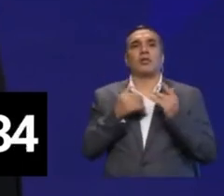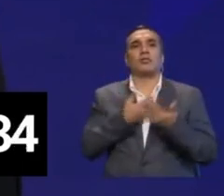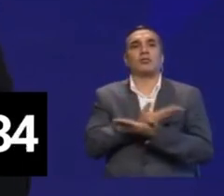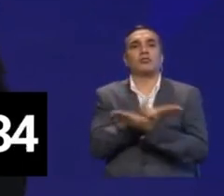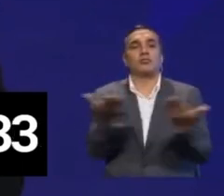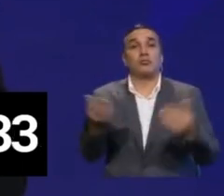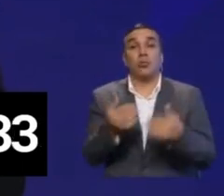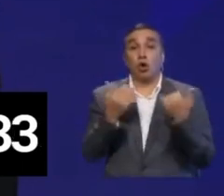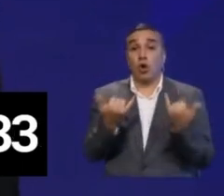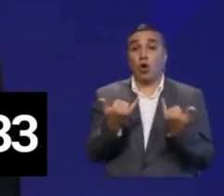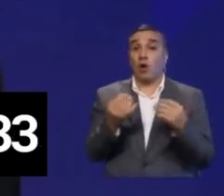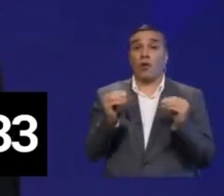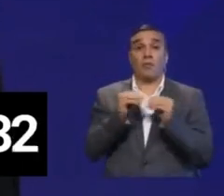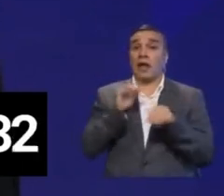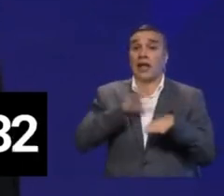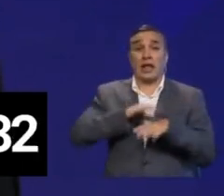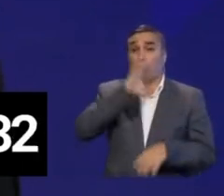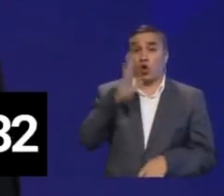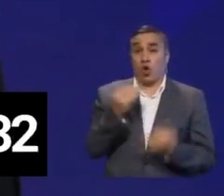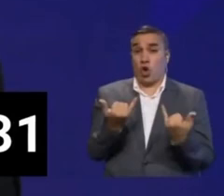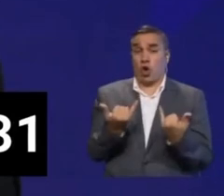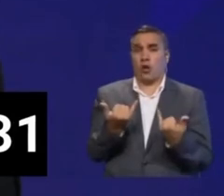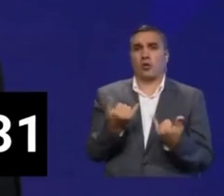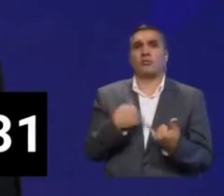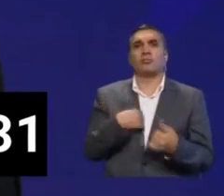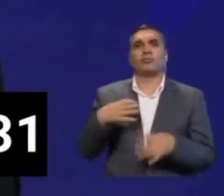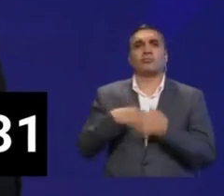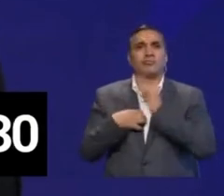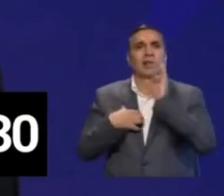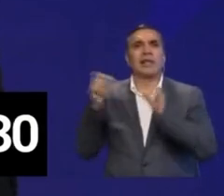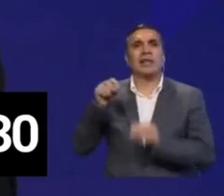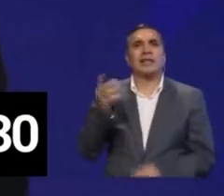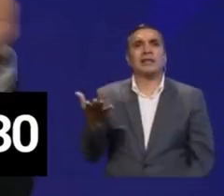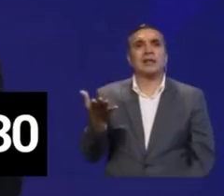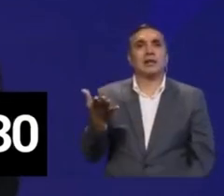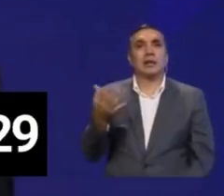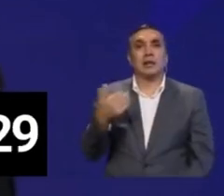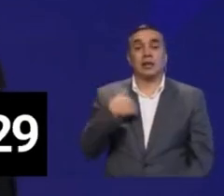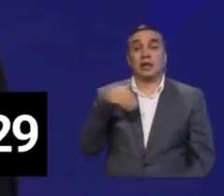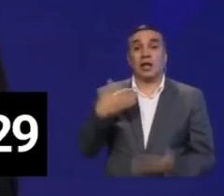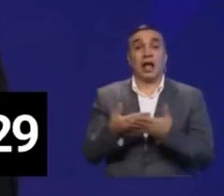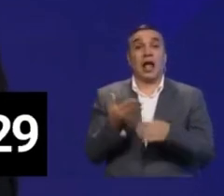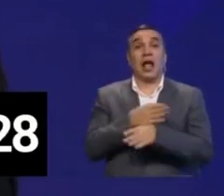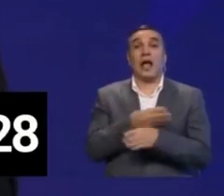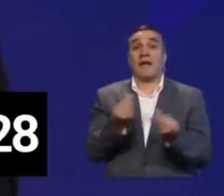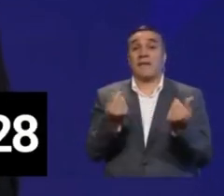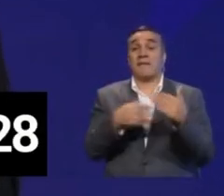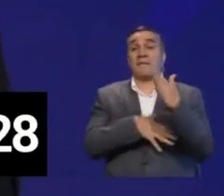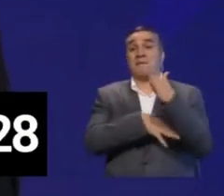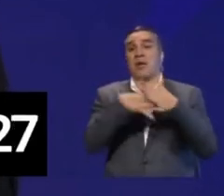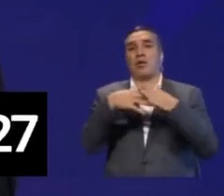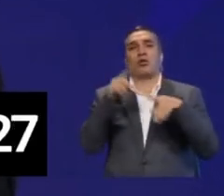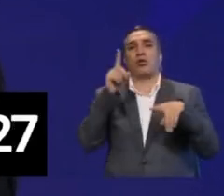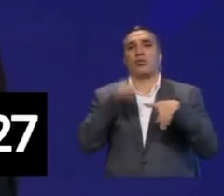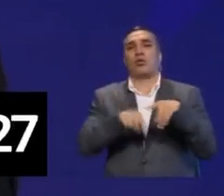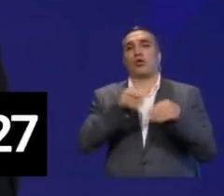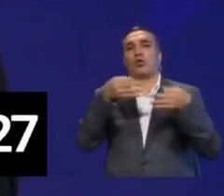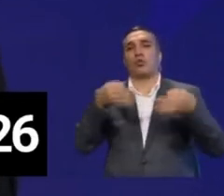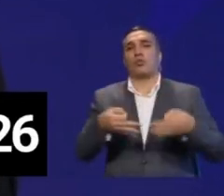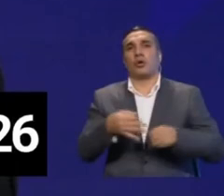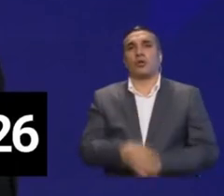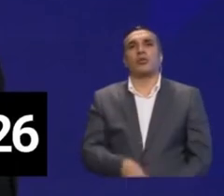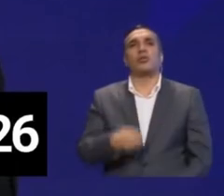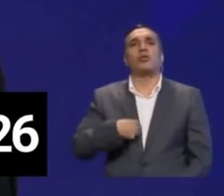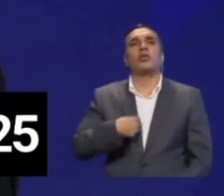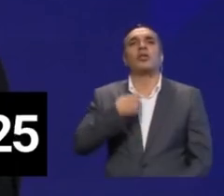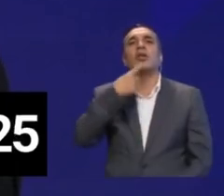ofrecidas. Hoy más que nunca, en pandemia, se requería aquello. Los que tuvieron la mayor bonanza petrolera no pudieron cumplir. Yo digo